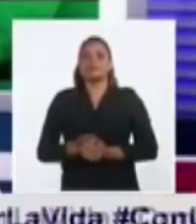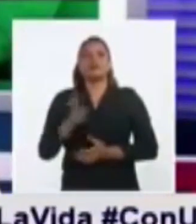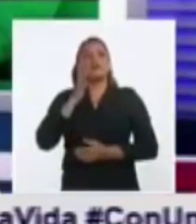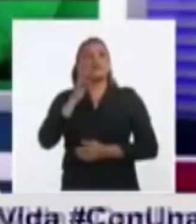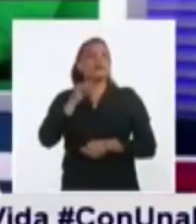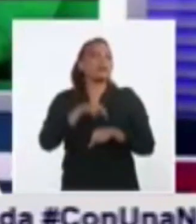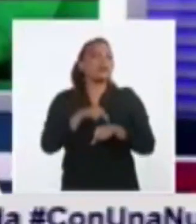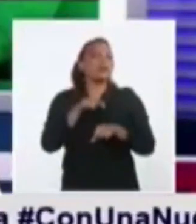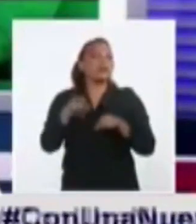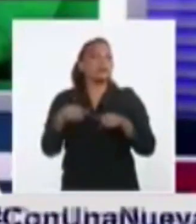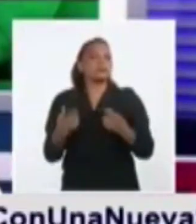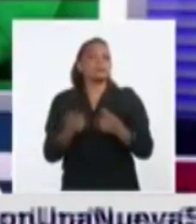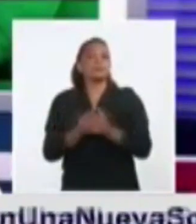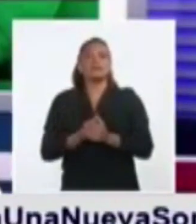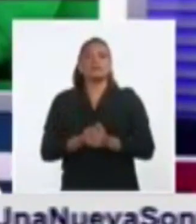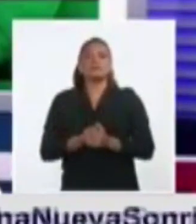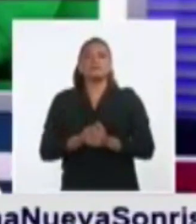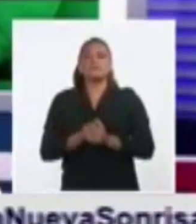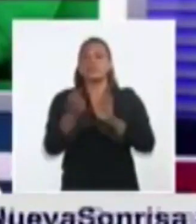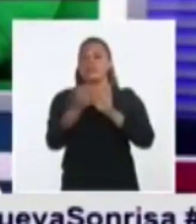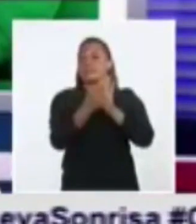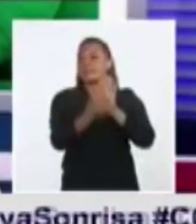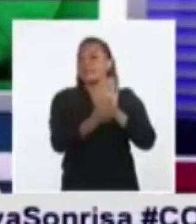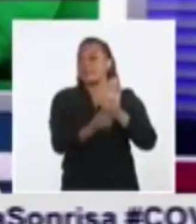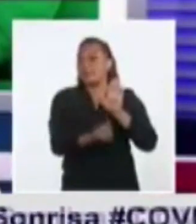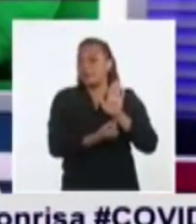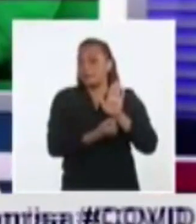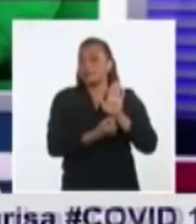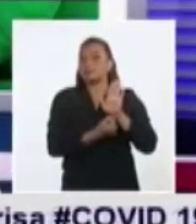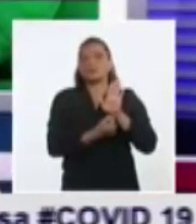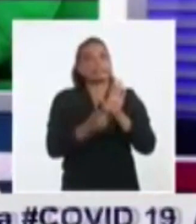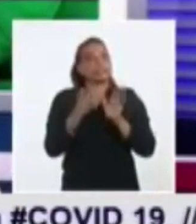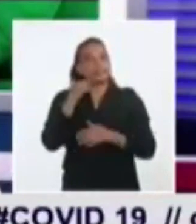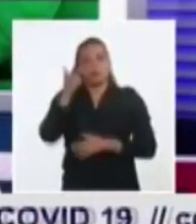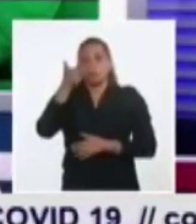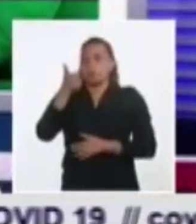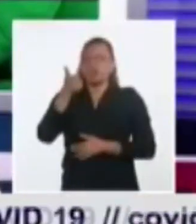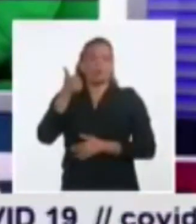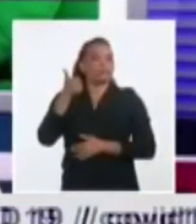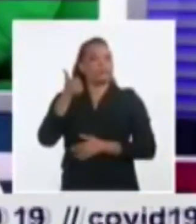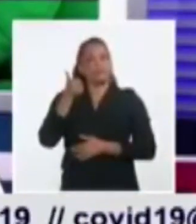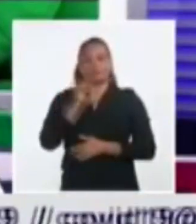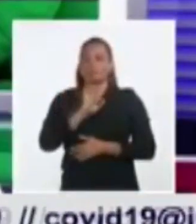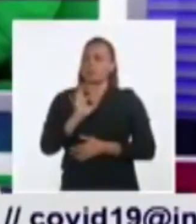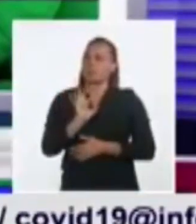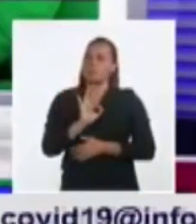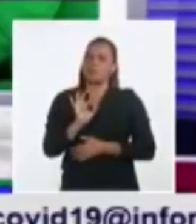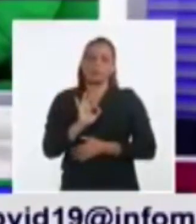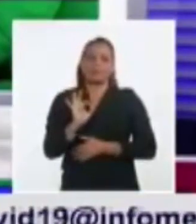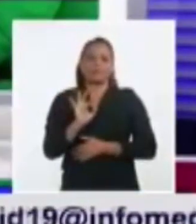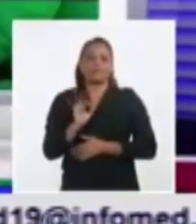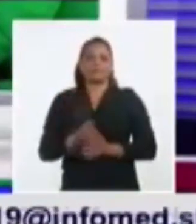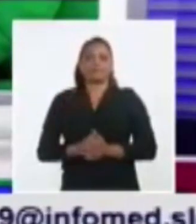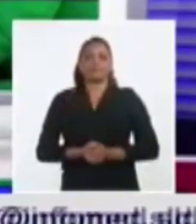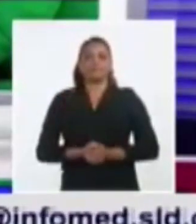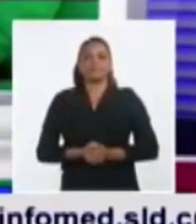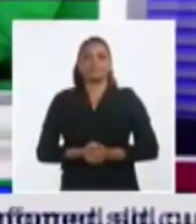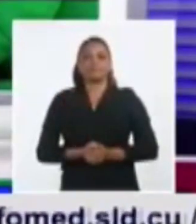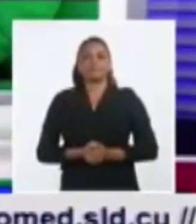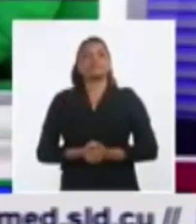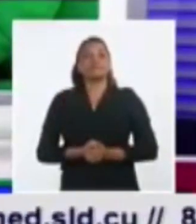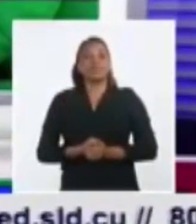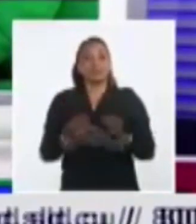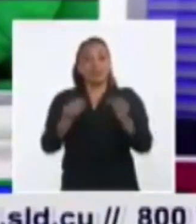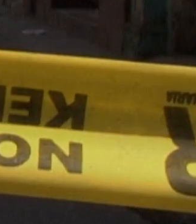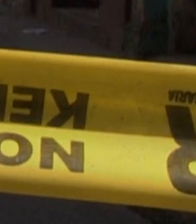todavía con los indicadores que no se puede apreciar una mejoría. Sin mejoría a la vista, la isla